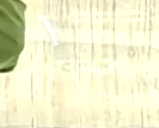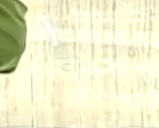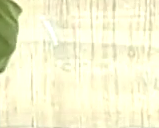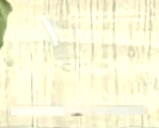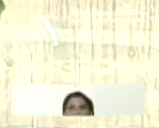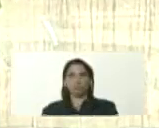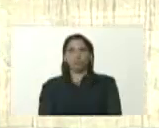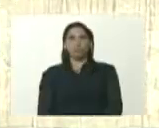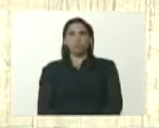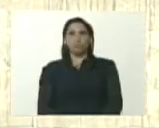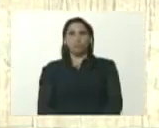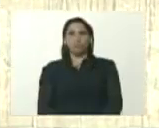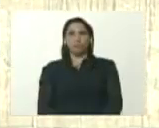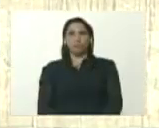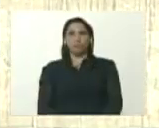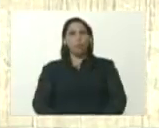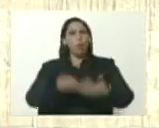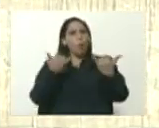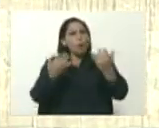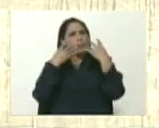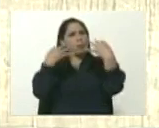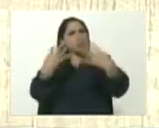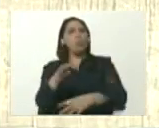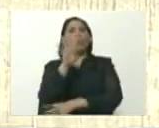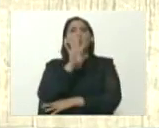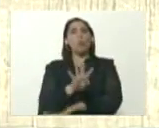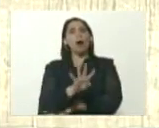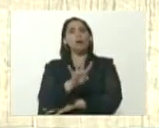en vivo y directo.